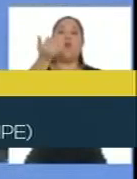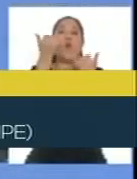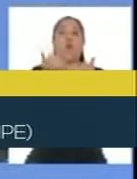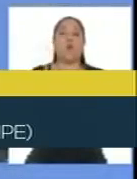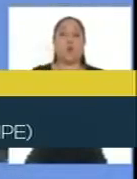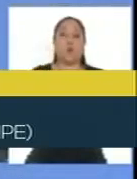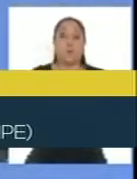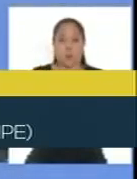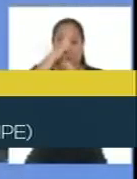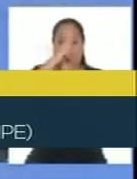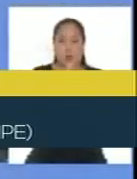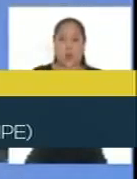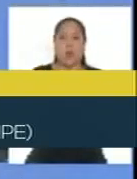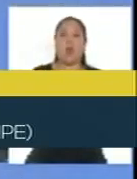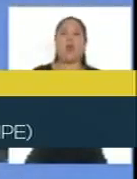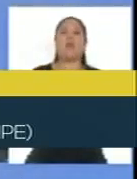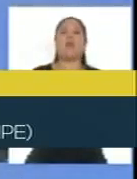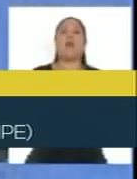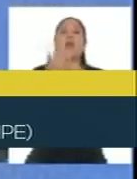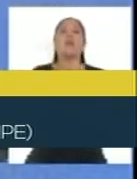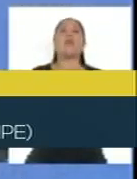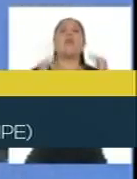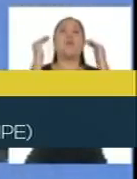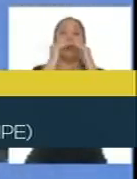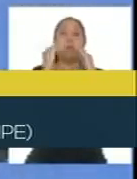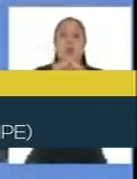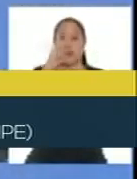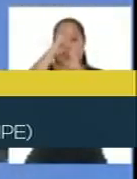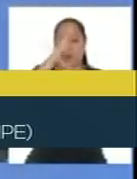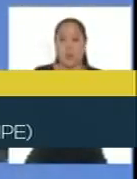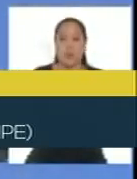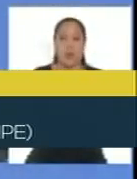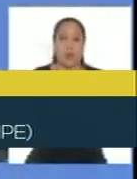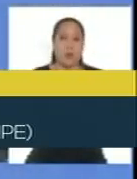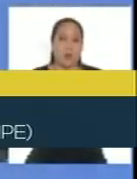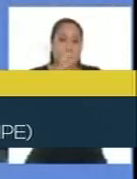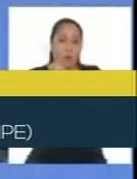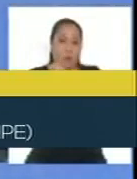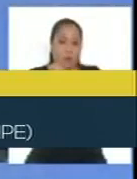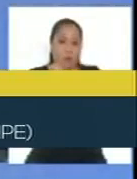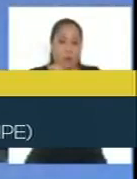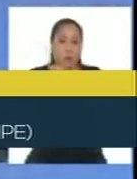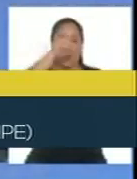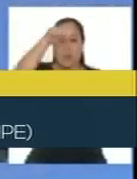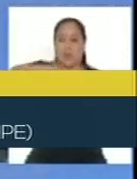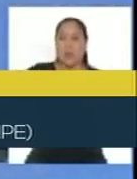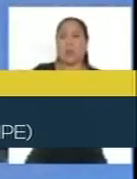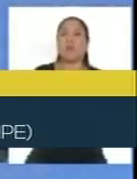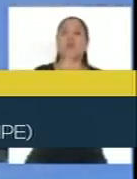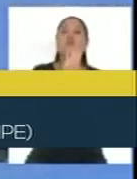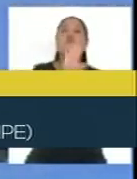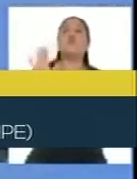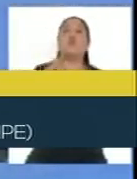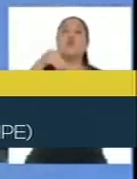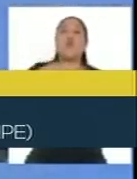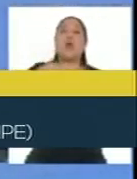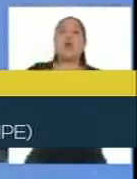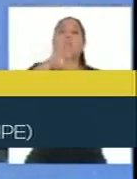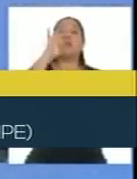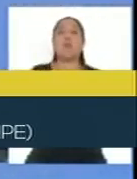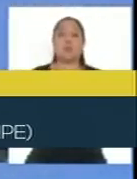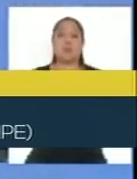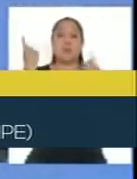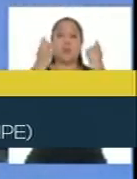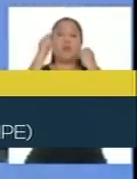a cumplir con la democracia, a cumplir con la patria en estas, sus elecciones